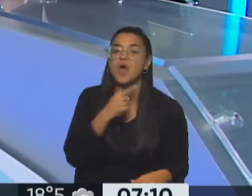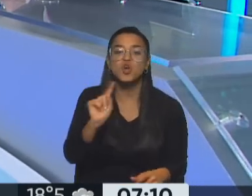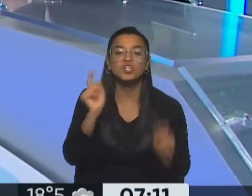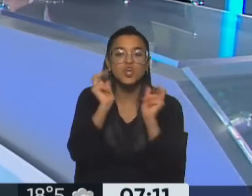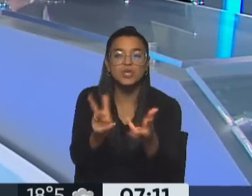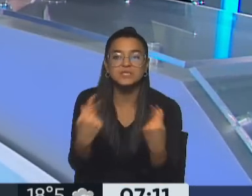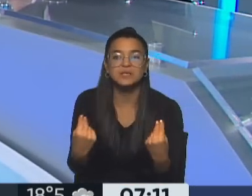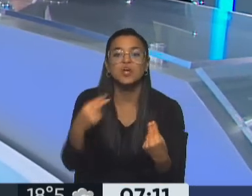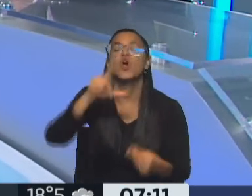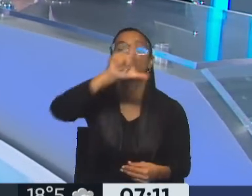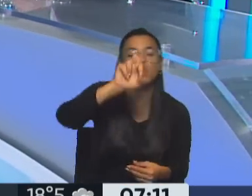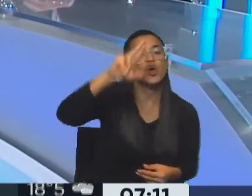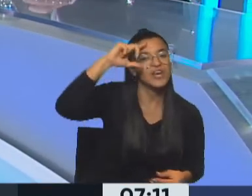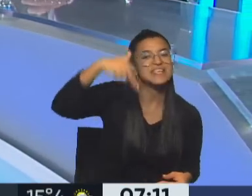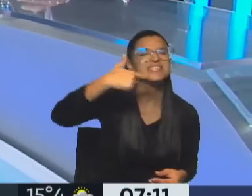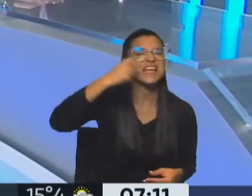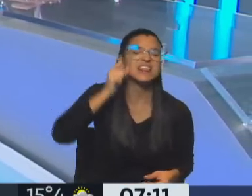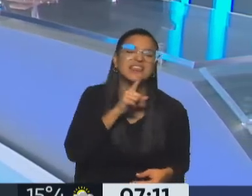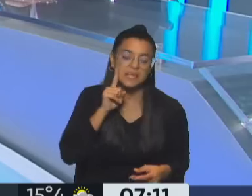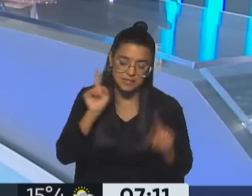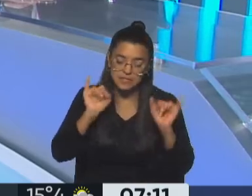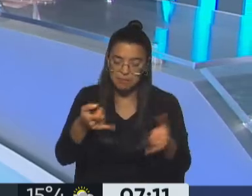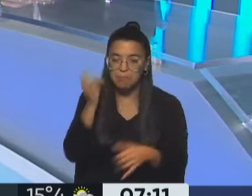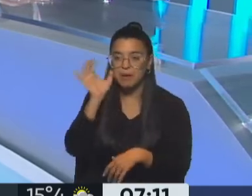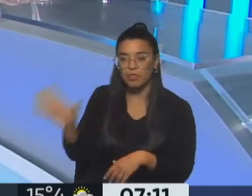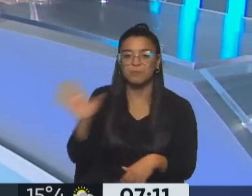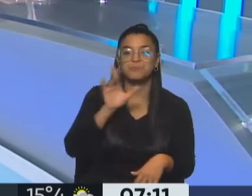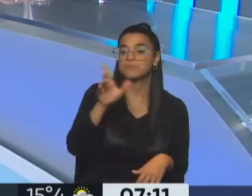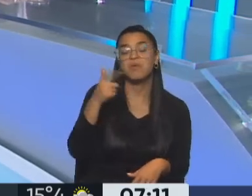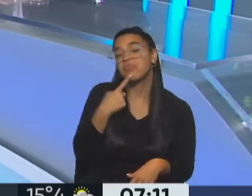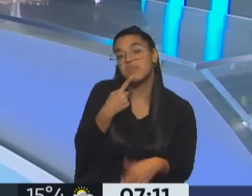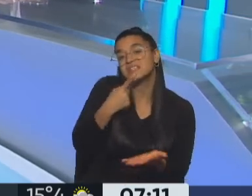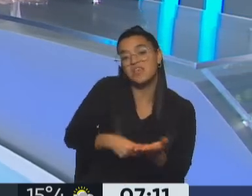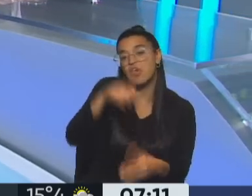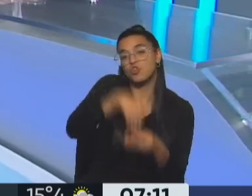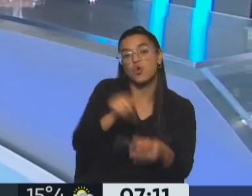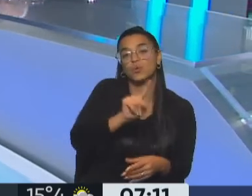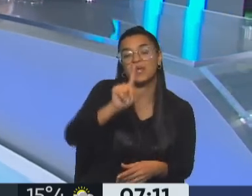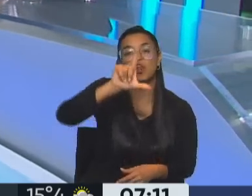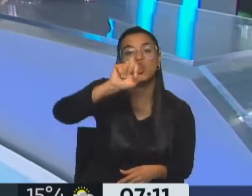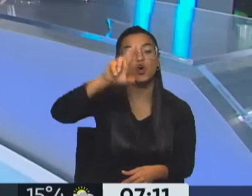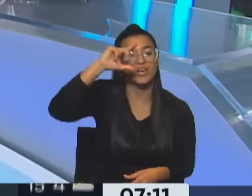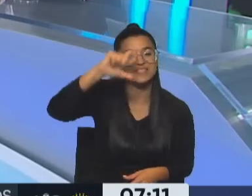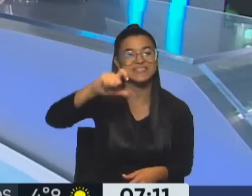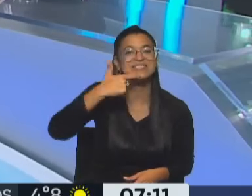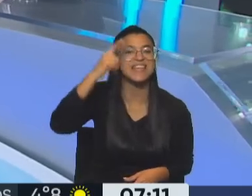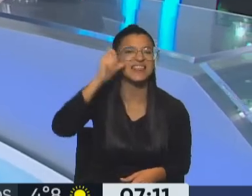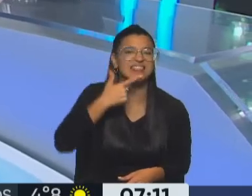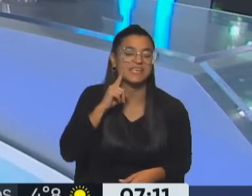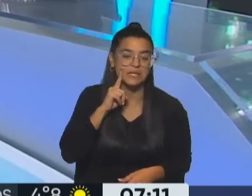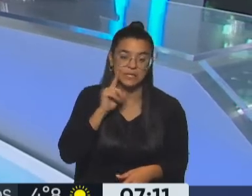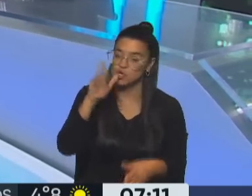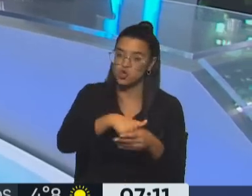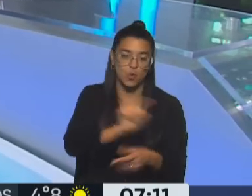lo que pasó? Lorenzetti sí estuvo. Lorenzetti decidió no votar. No votar. Lorenzetti decidió no votar. Hay una